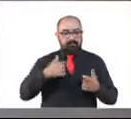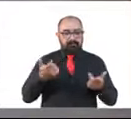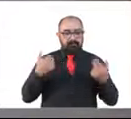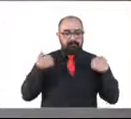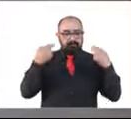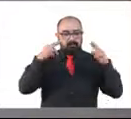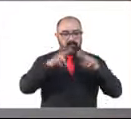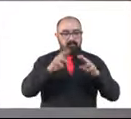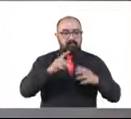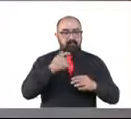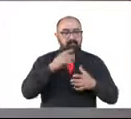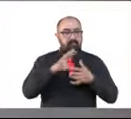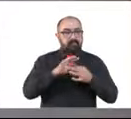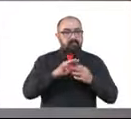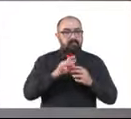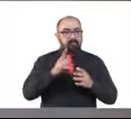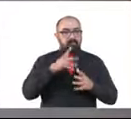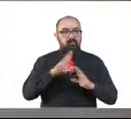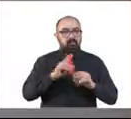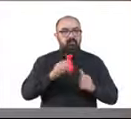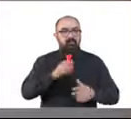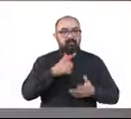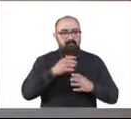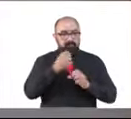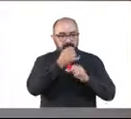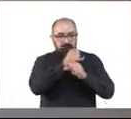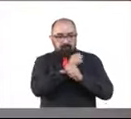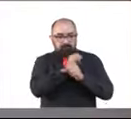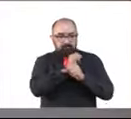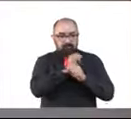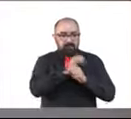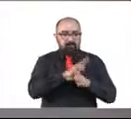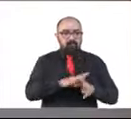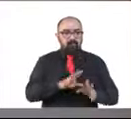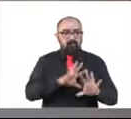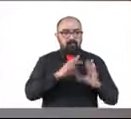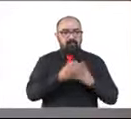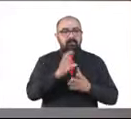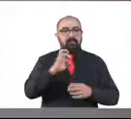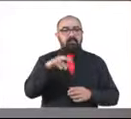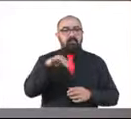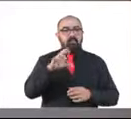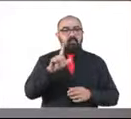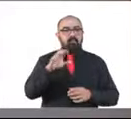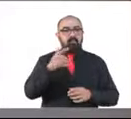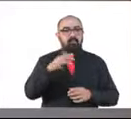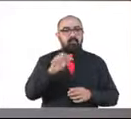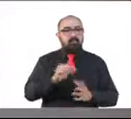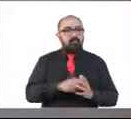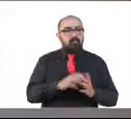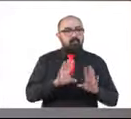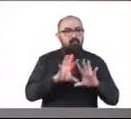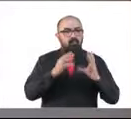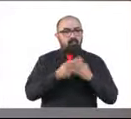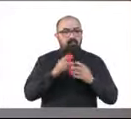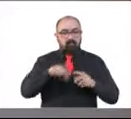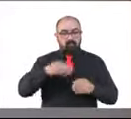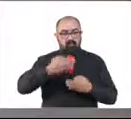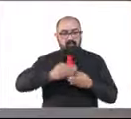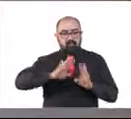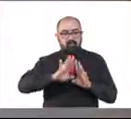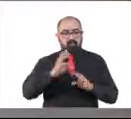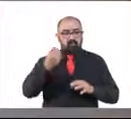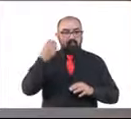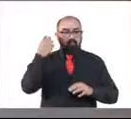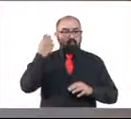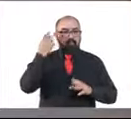Derecho y Criminología. Agradecer la apertura de estos foros que ayudan mucho y contribuyen